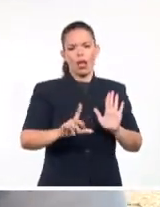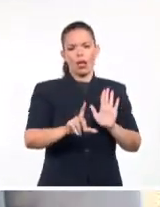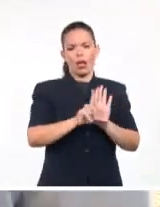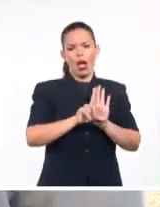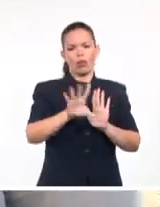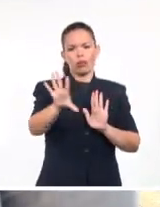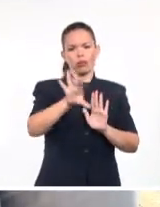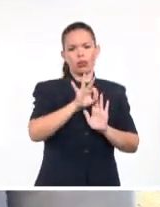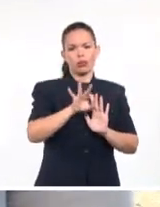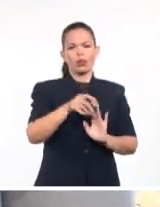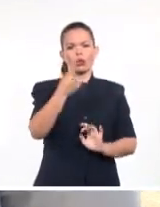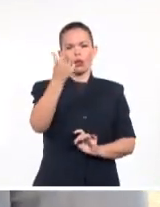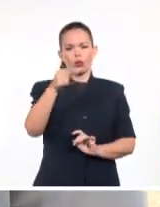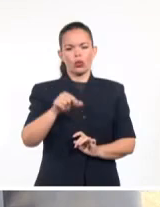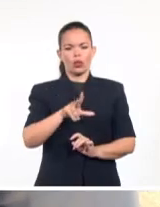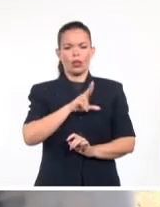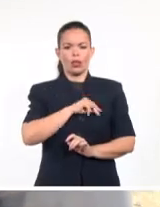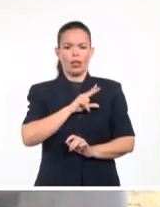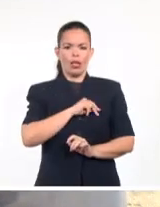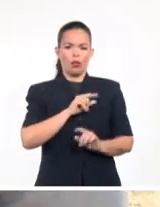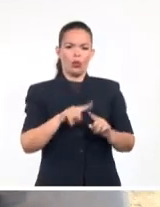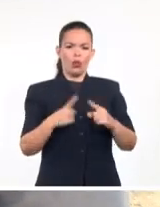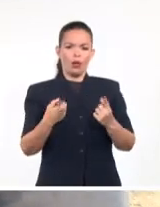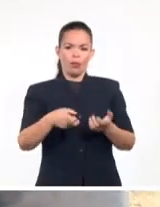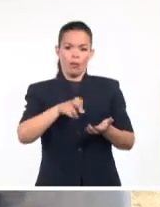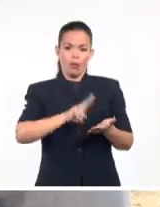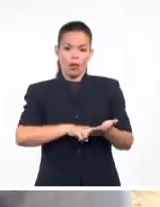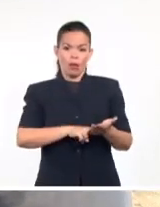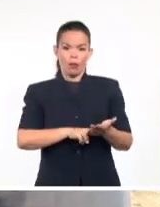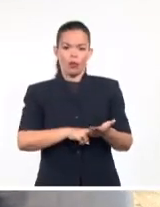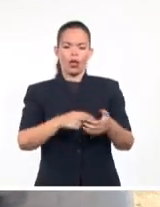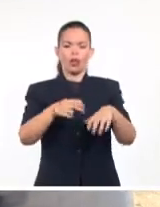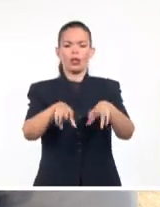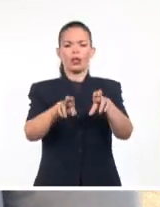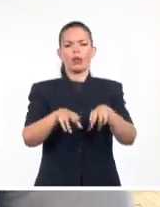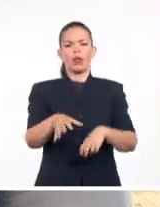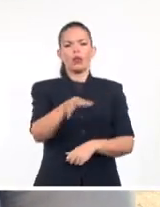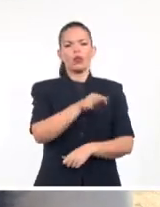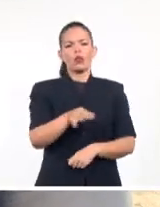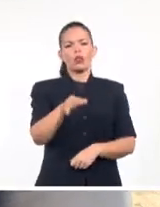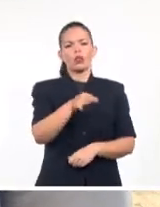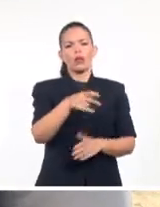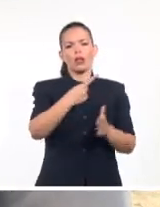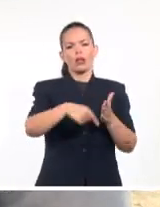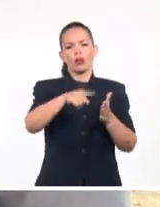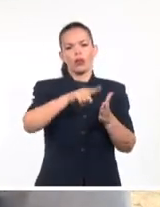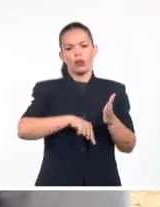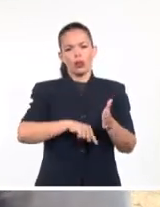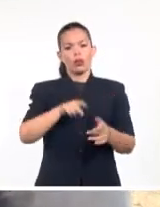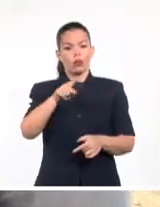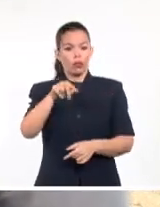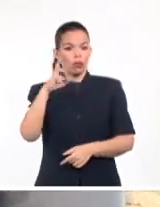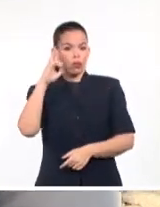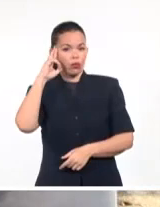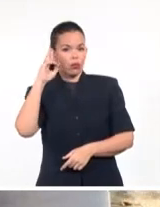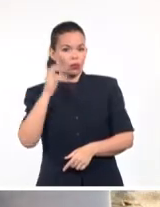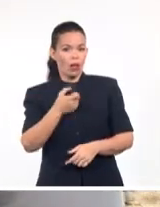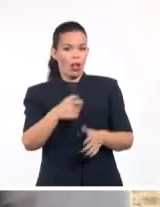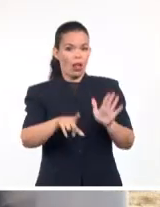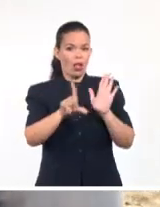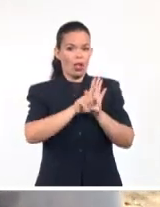persona como delegado y como miembro de un órgano como la Asamblea Municipal del Poder Popular, que recordemos que el texto constitucional de 2019